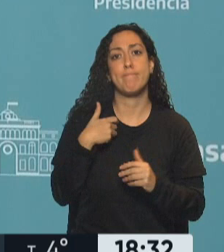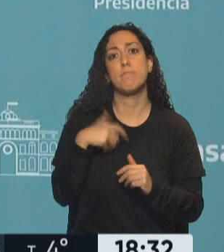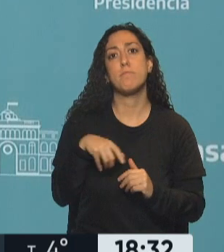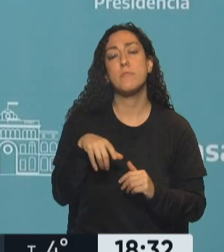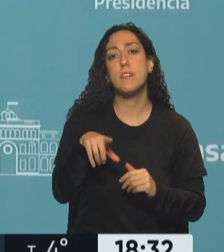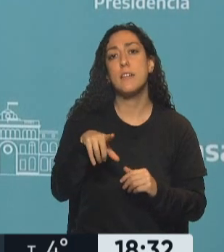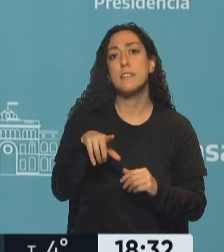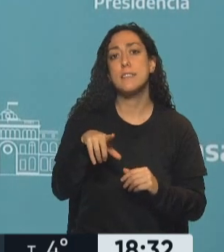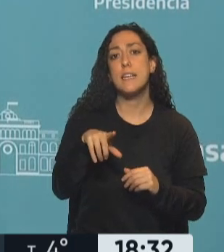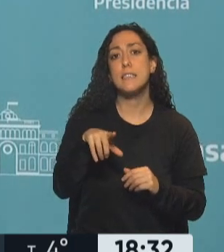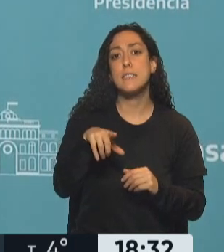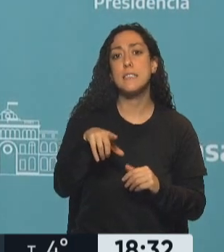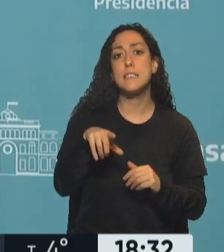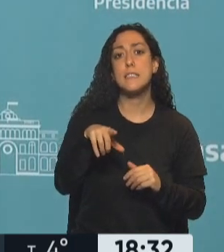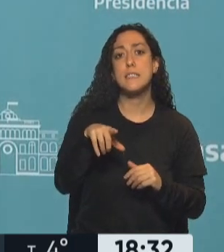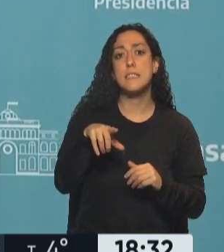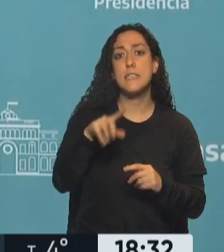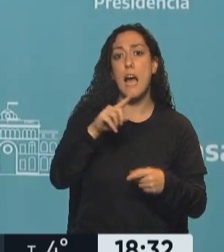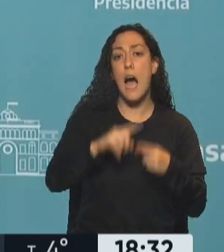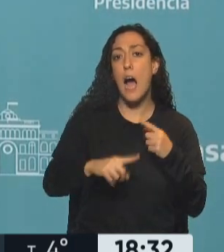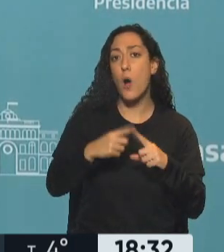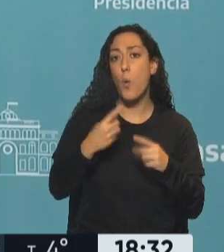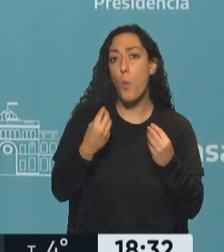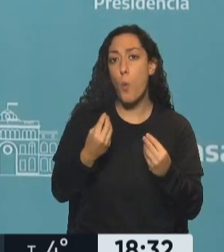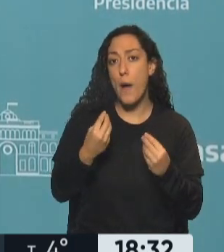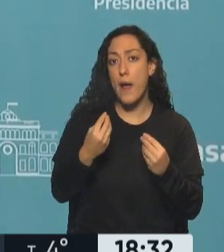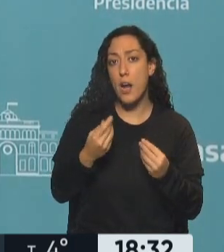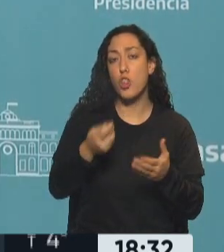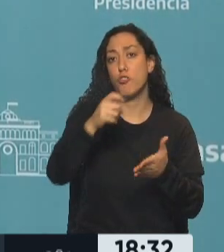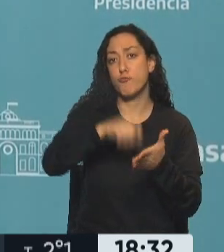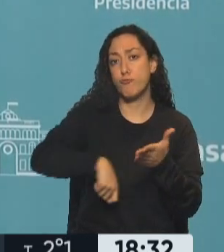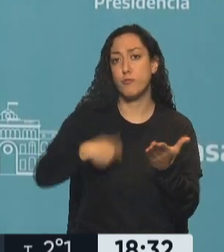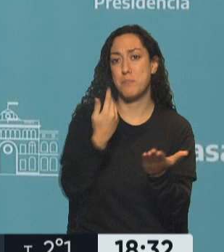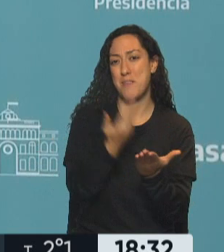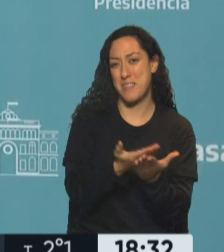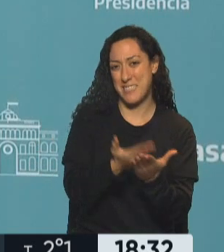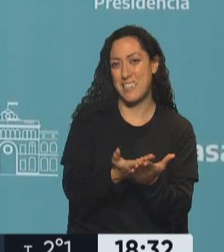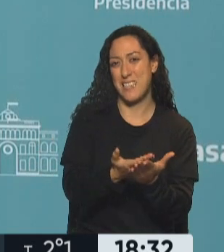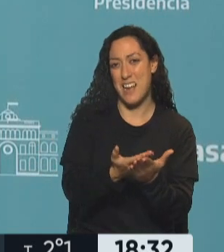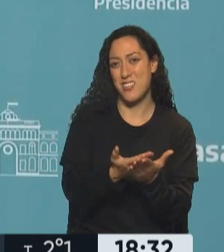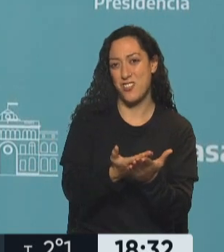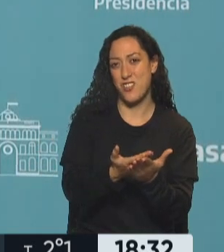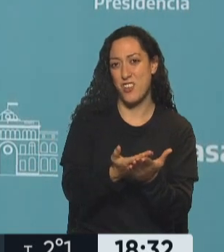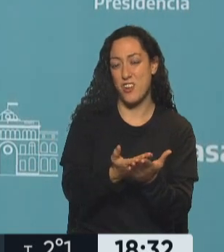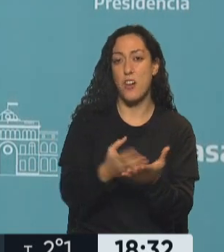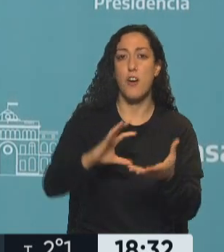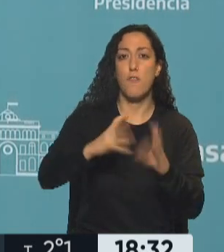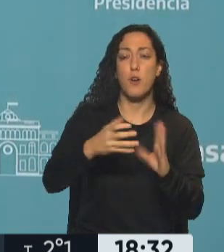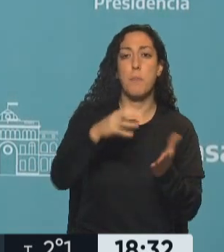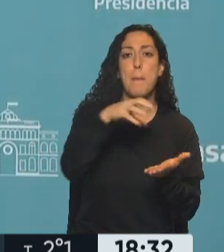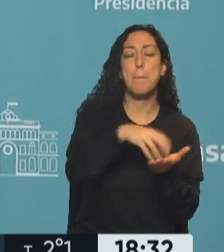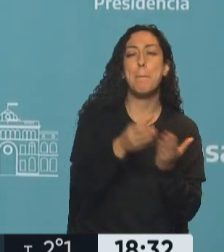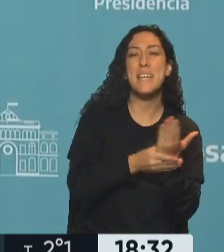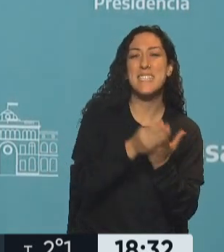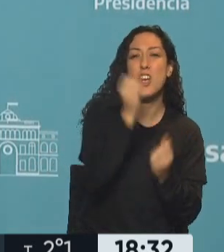de acuerdo se va a expresar claramente en la presentación conjunta de la parte legal del Ministerio de